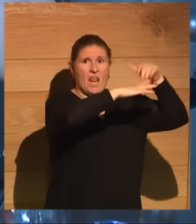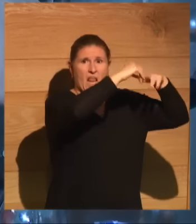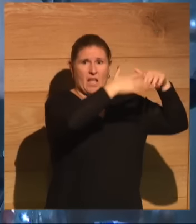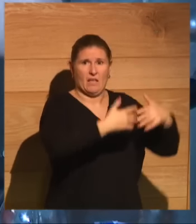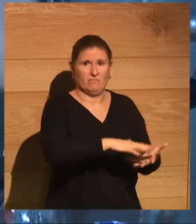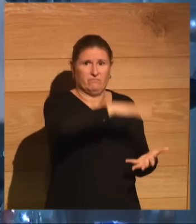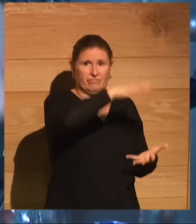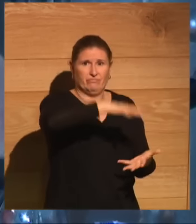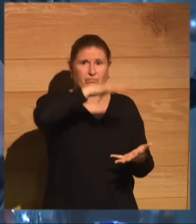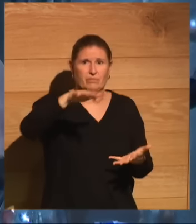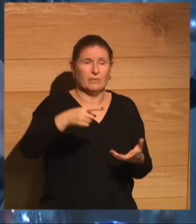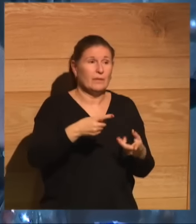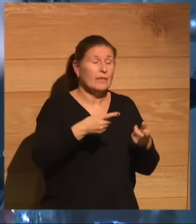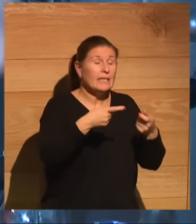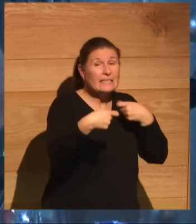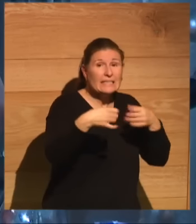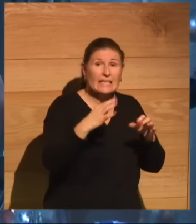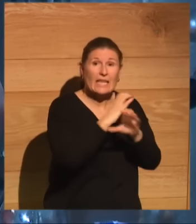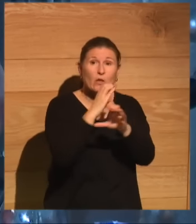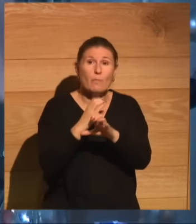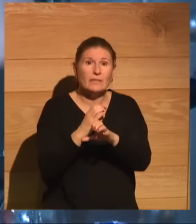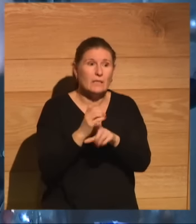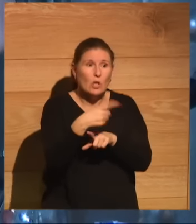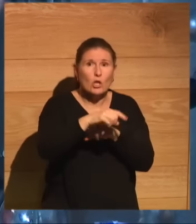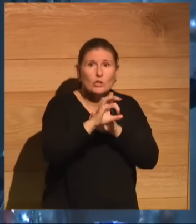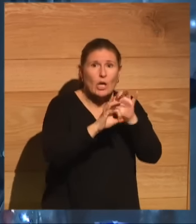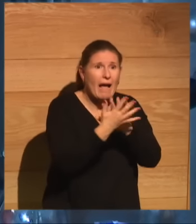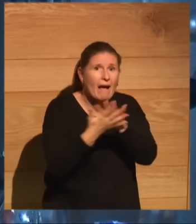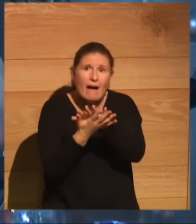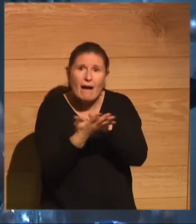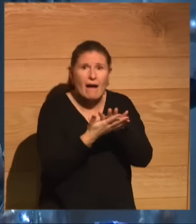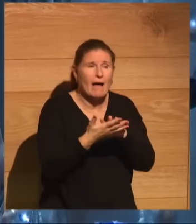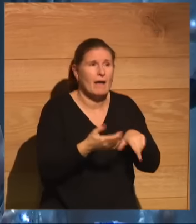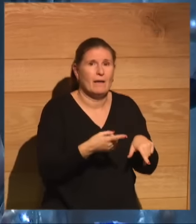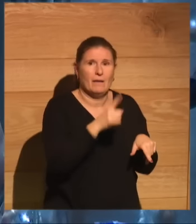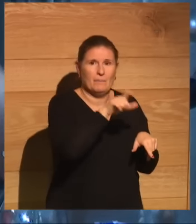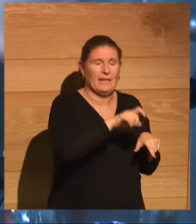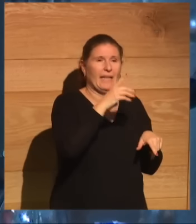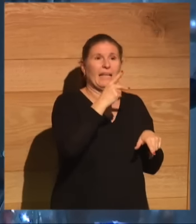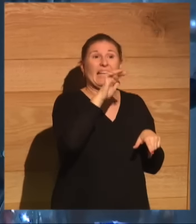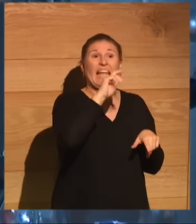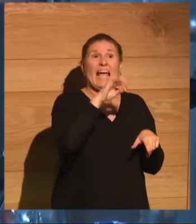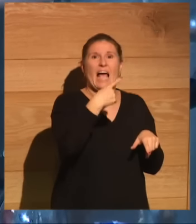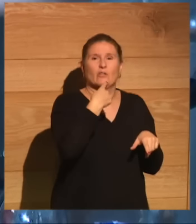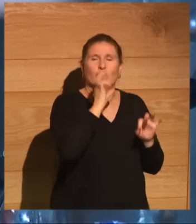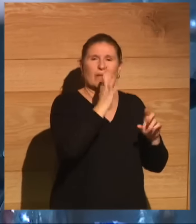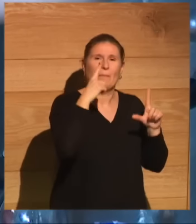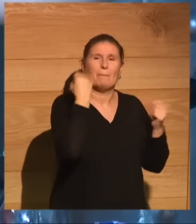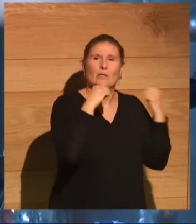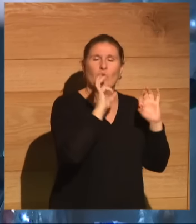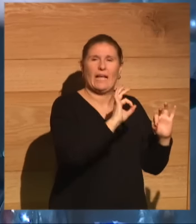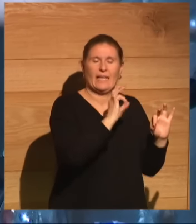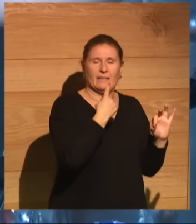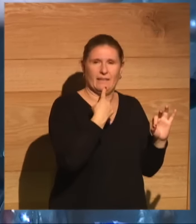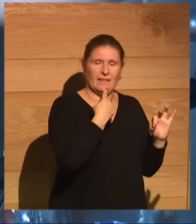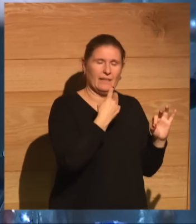tiendas de cómics se organizaron para impedir que el tarado de Michael Keaton fuera Batman. Ellos querían que fuera Clint Eastwood, no es broma.